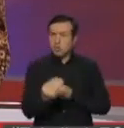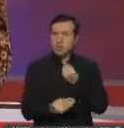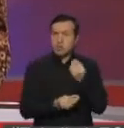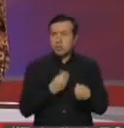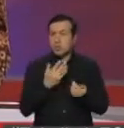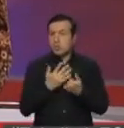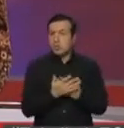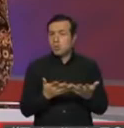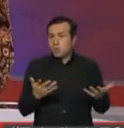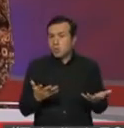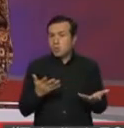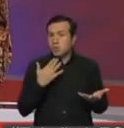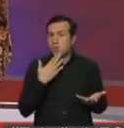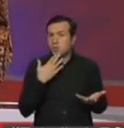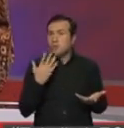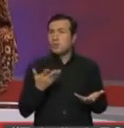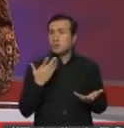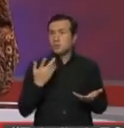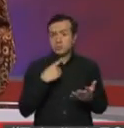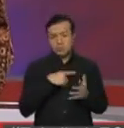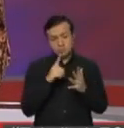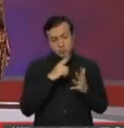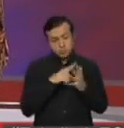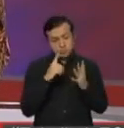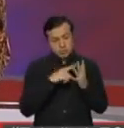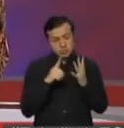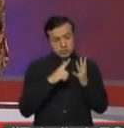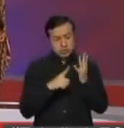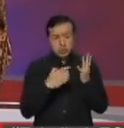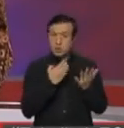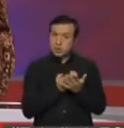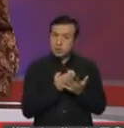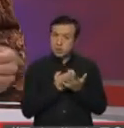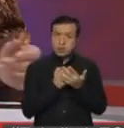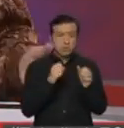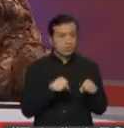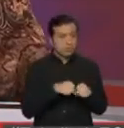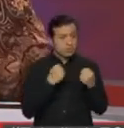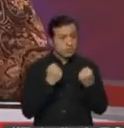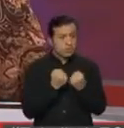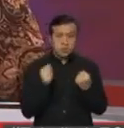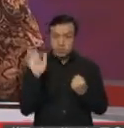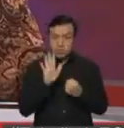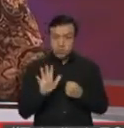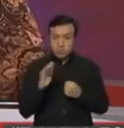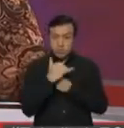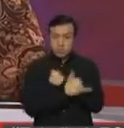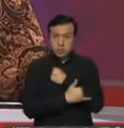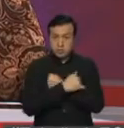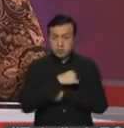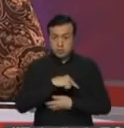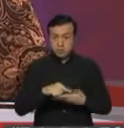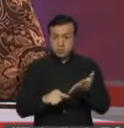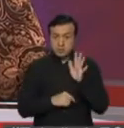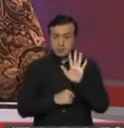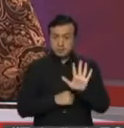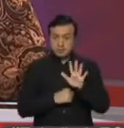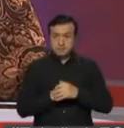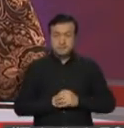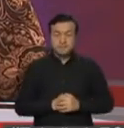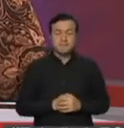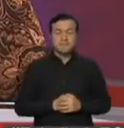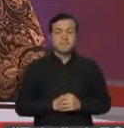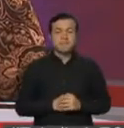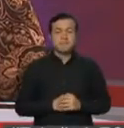hacer para igualar un poco las distintas economías y sociedades y realidades que tienen estos 5 países? Sí,